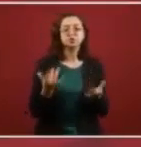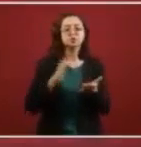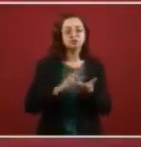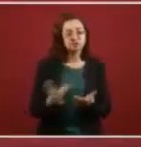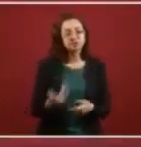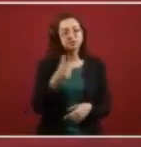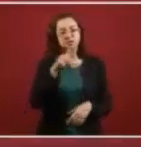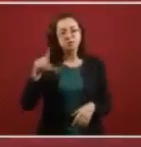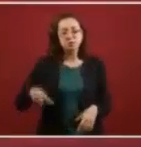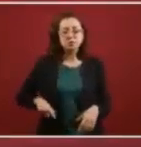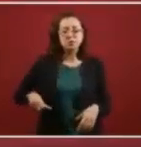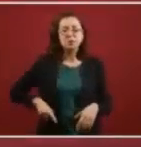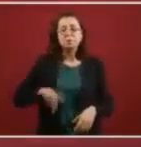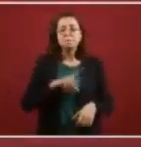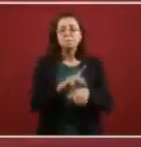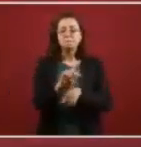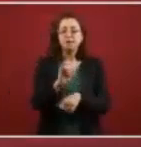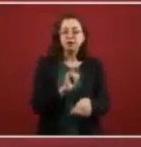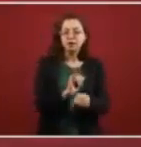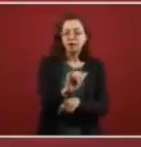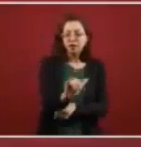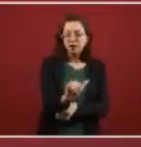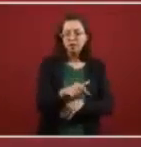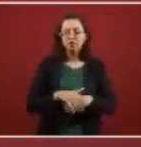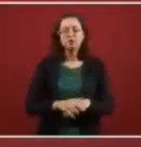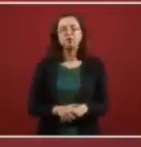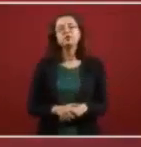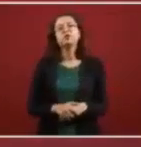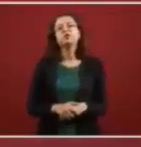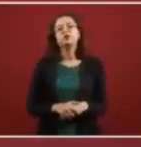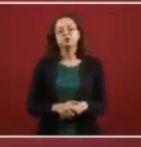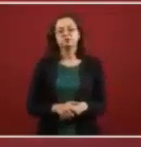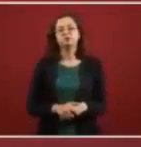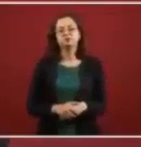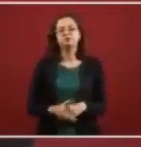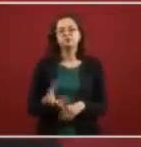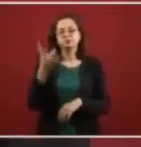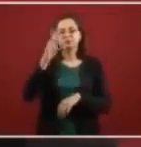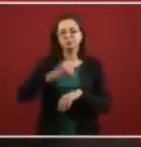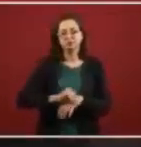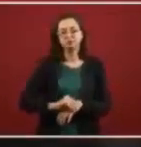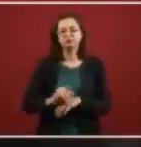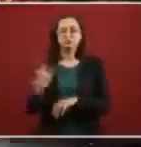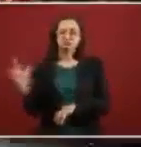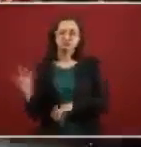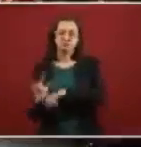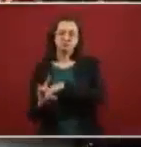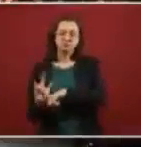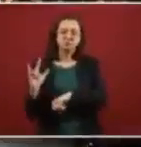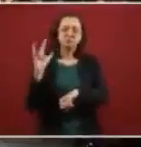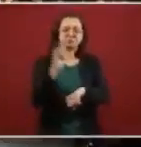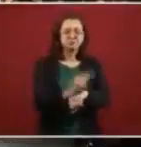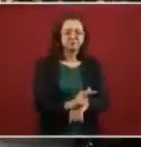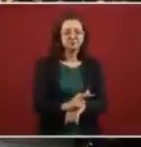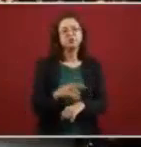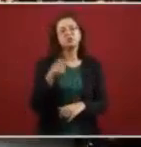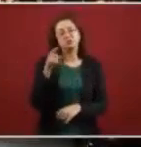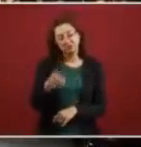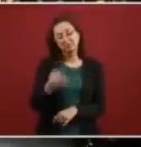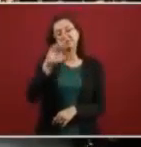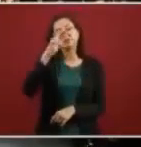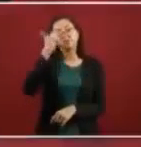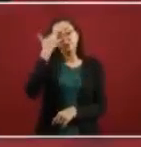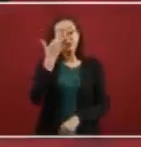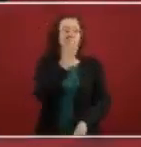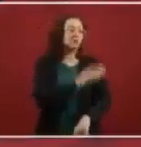paraguay entonces nos concedieron esta autorización pero ya se imaginarán ustedes que cada autorización requiere hablarle a alguien